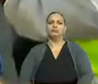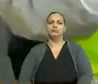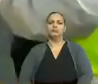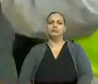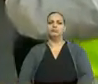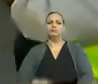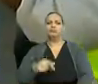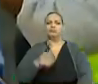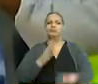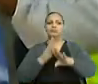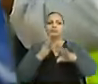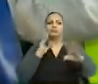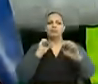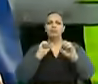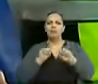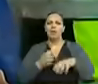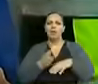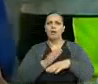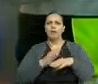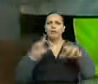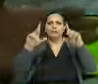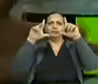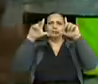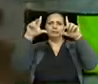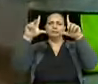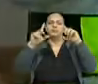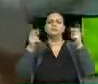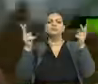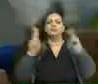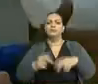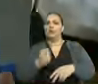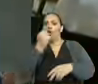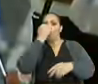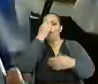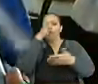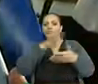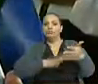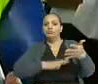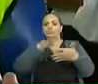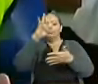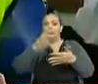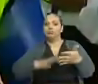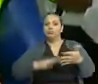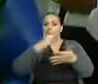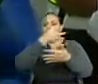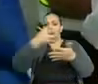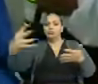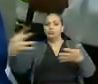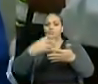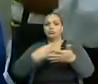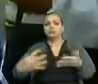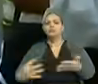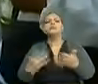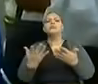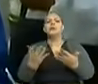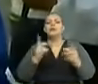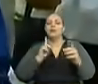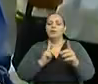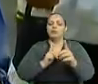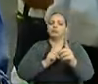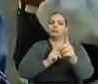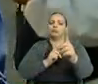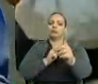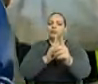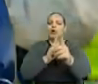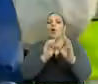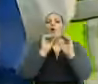columnas. Además de eso, estamos poniendo unas vallas para orientar más a los conductores y de esa manera pues ya dejar totalmente organizado este